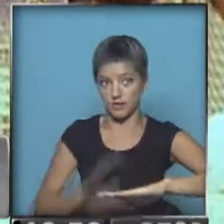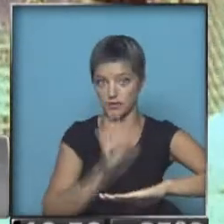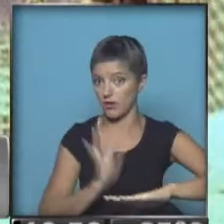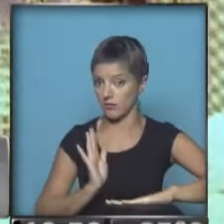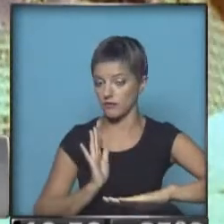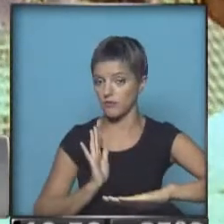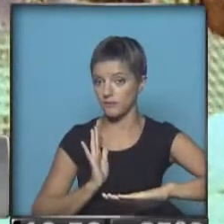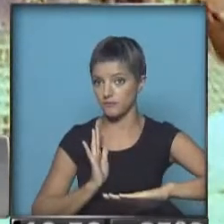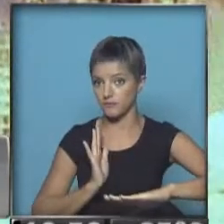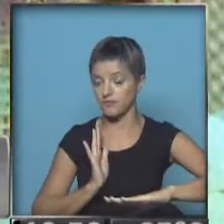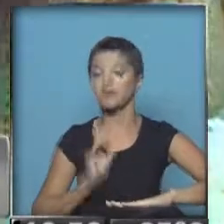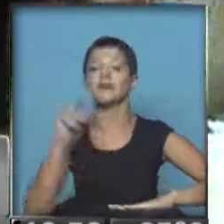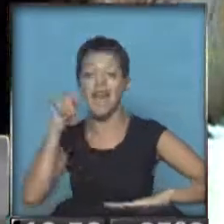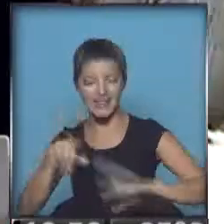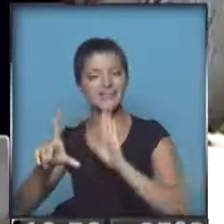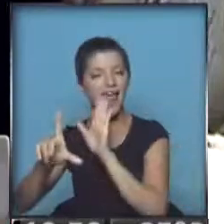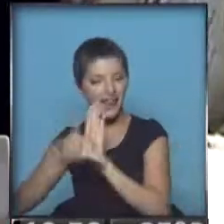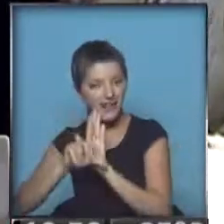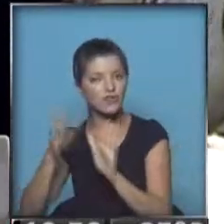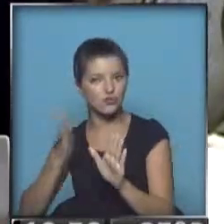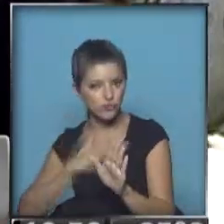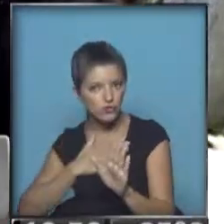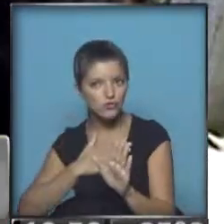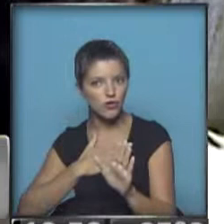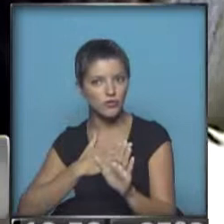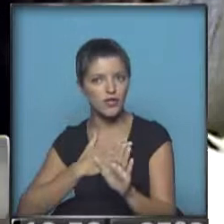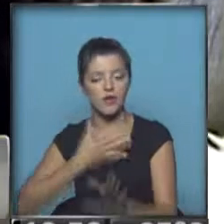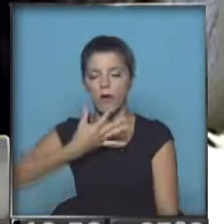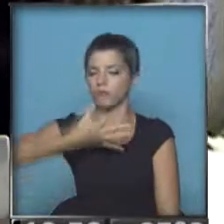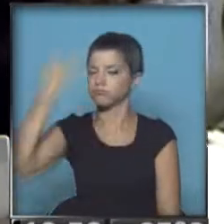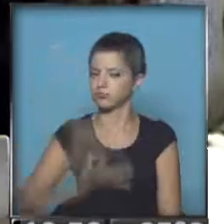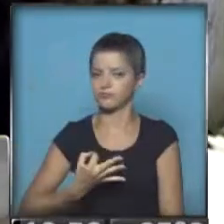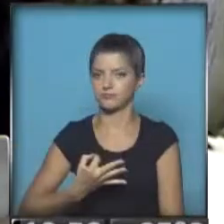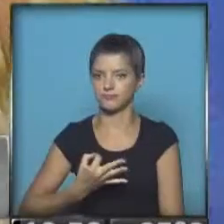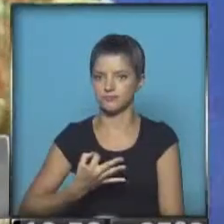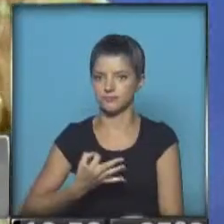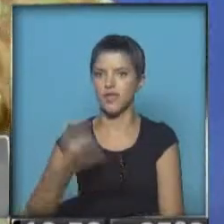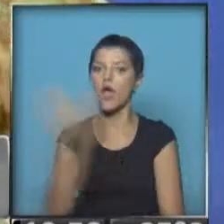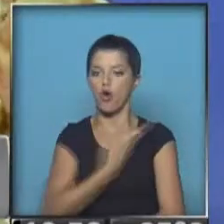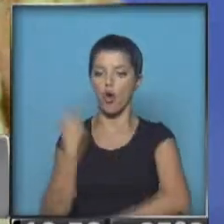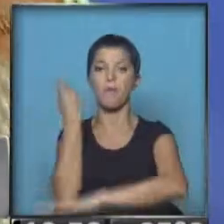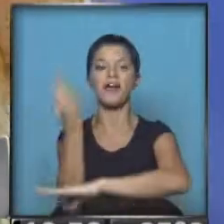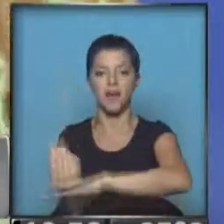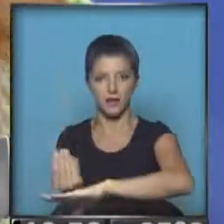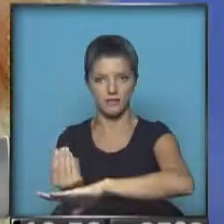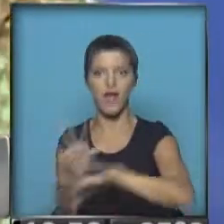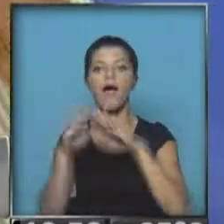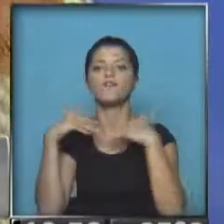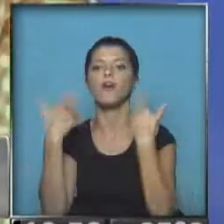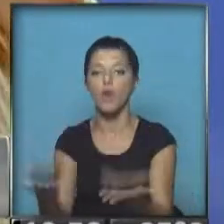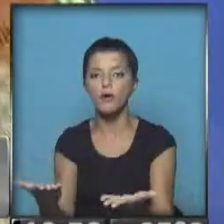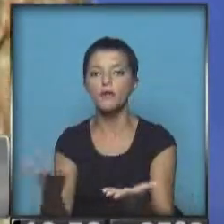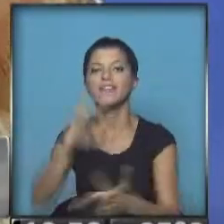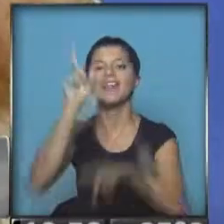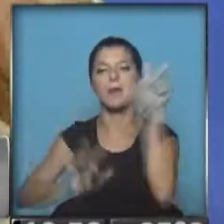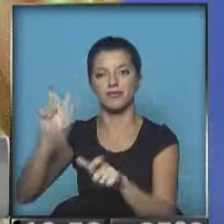a esa legalidad la vamos a llenar de legitimidad al gobernar a favor de las grandes